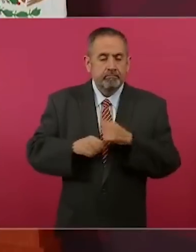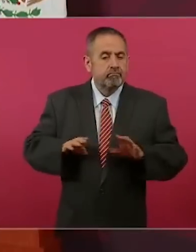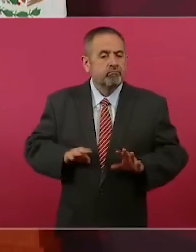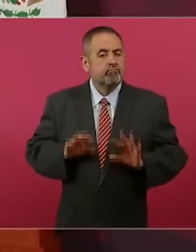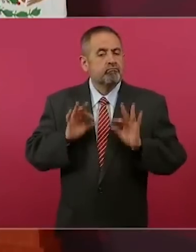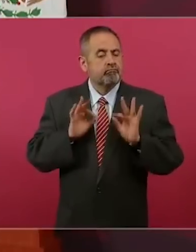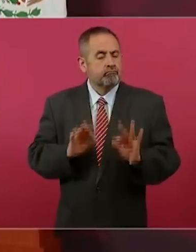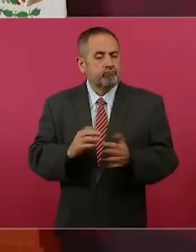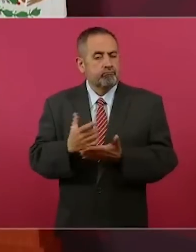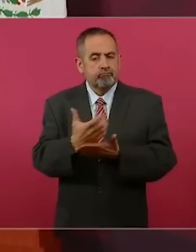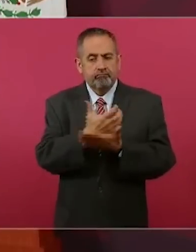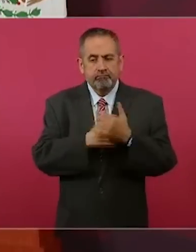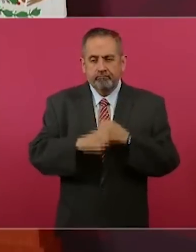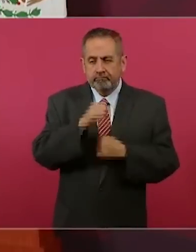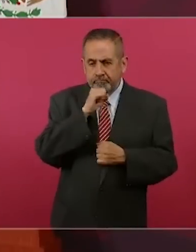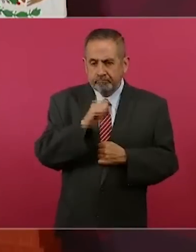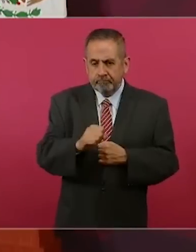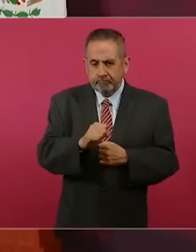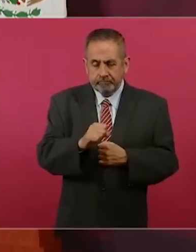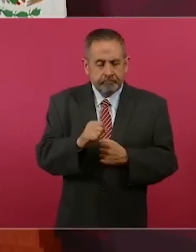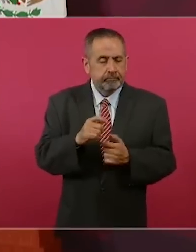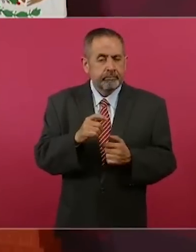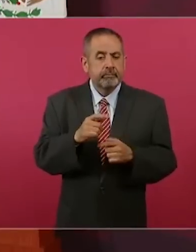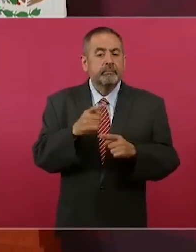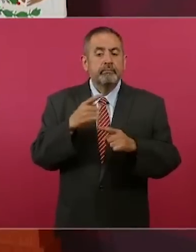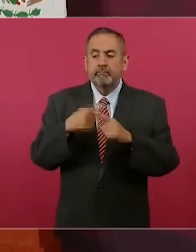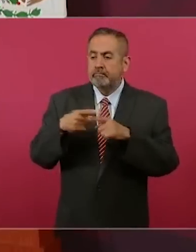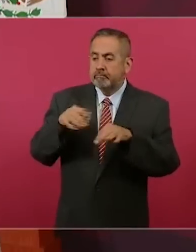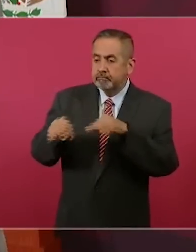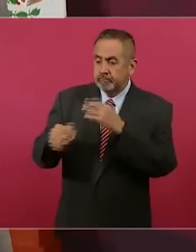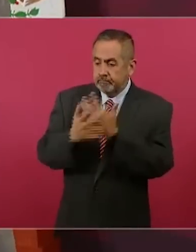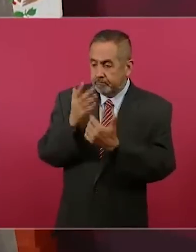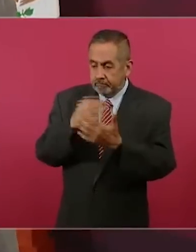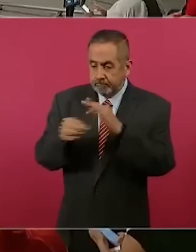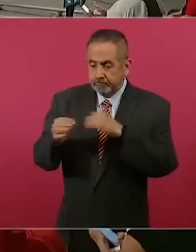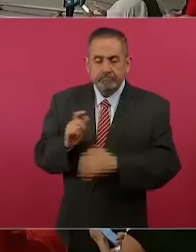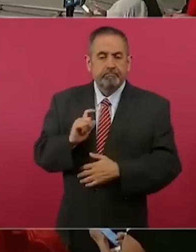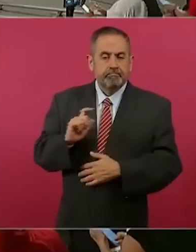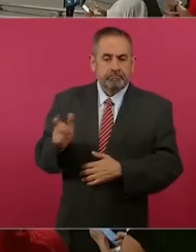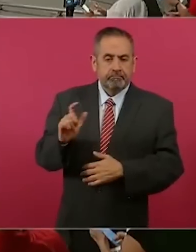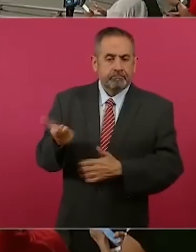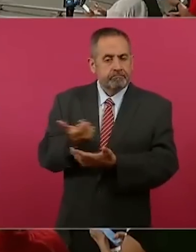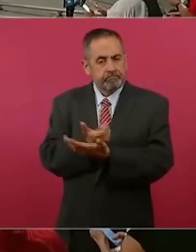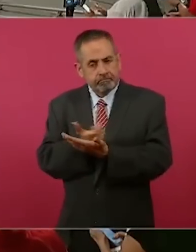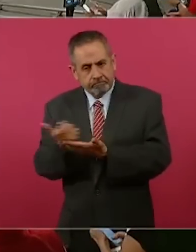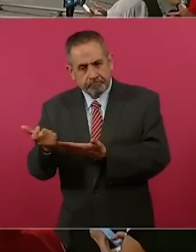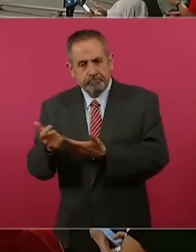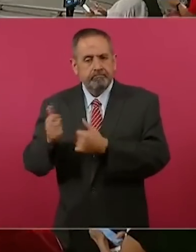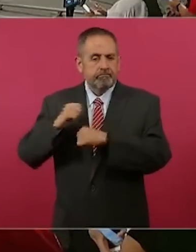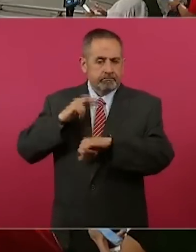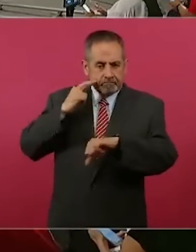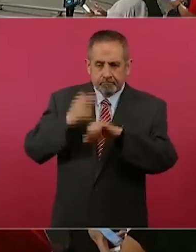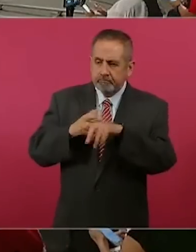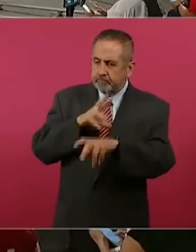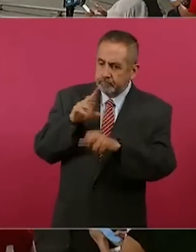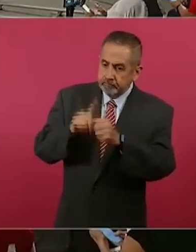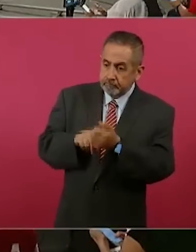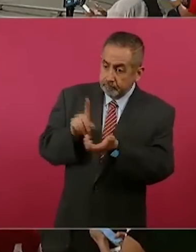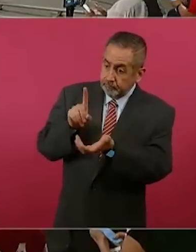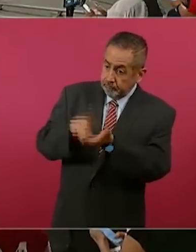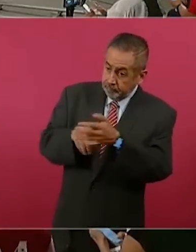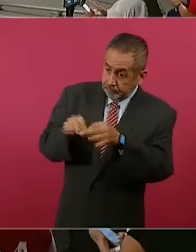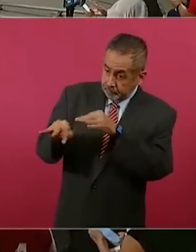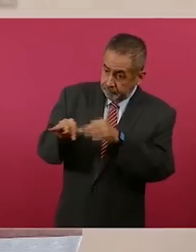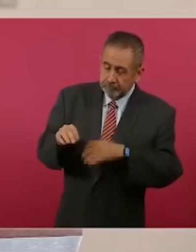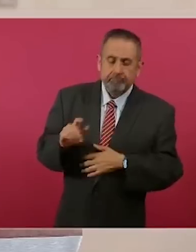adecuada e irrenunciable por el desempeño de su función, empleo, cargo, comisión, que deberá